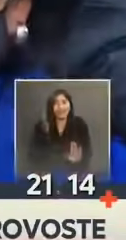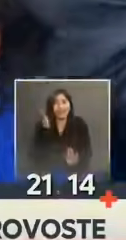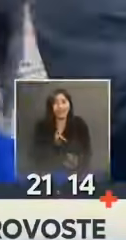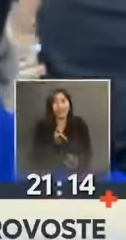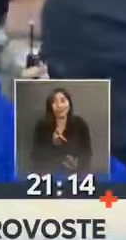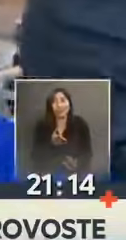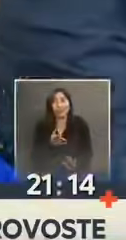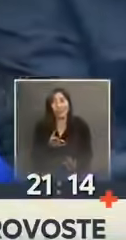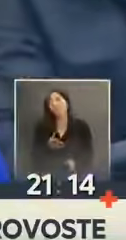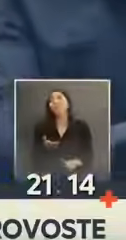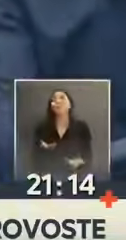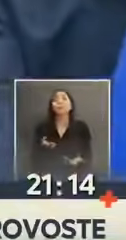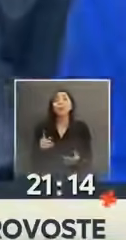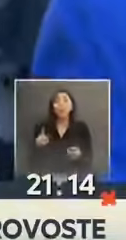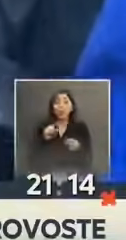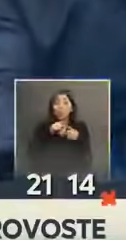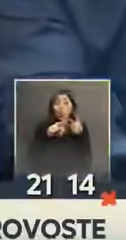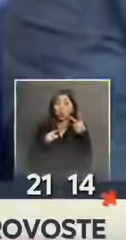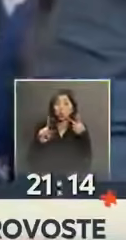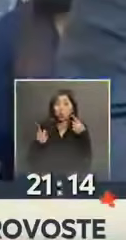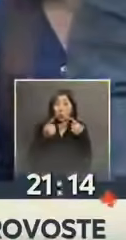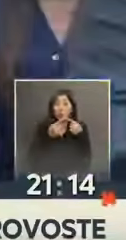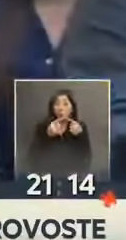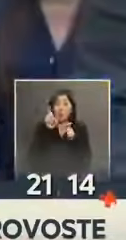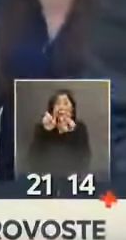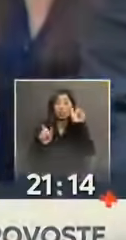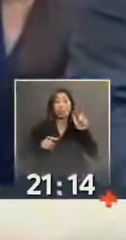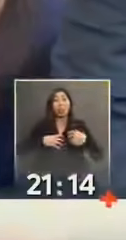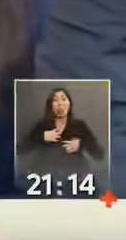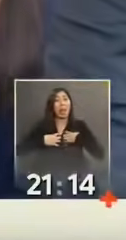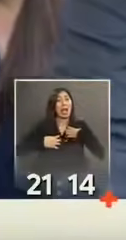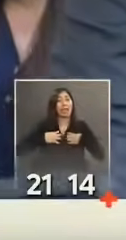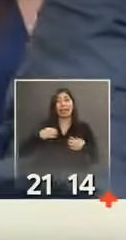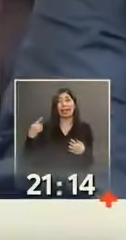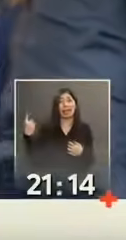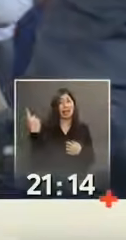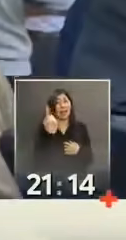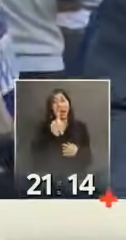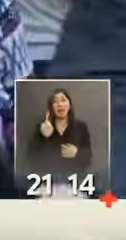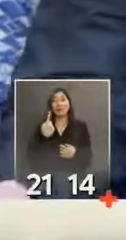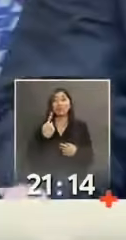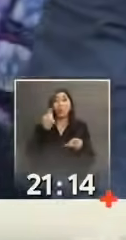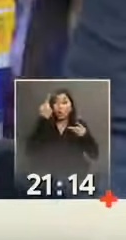ver con un malestar generalizado y otro tiene que ver